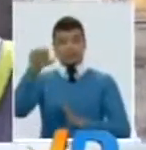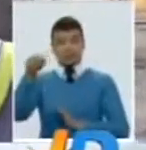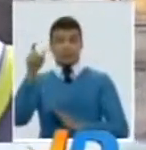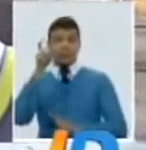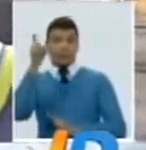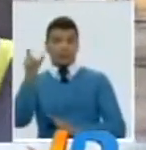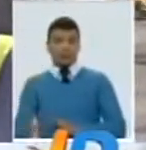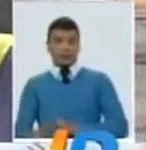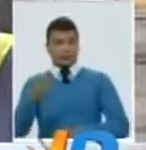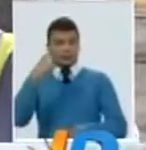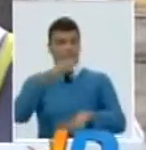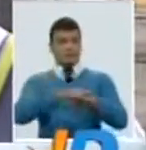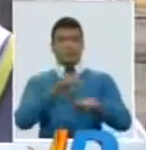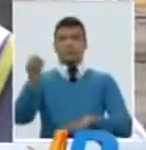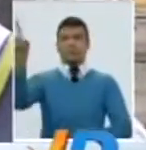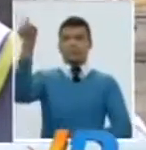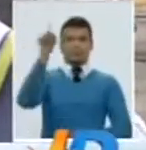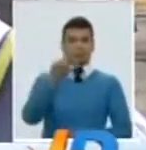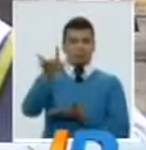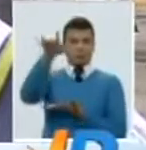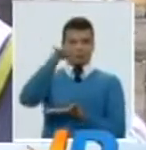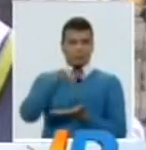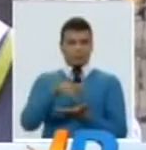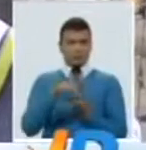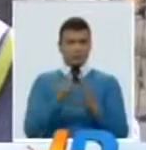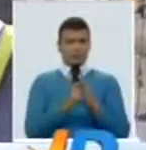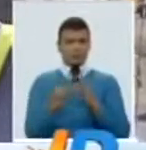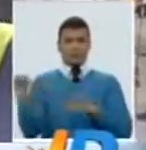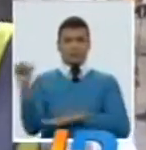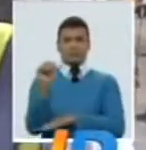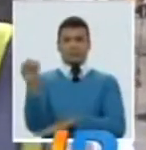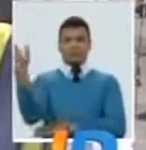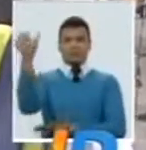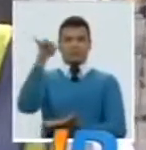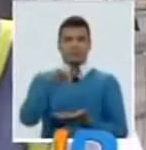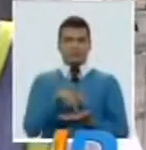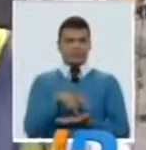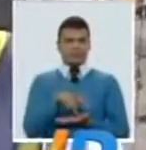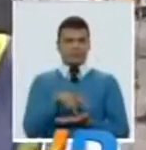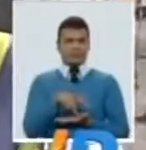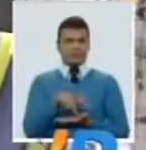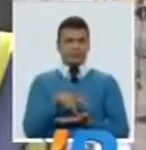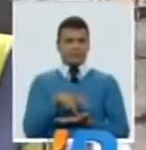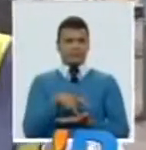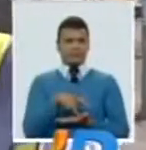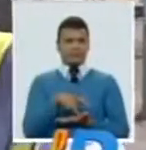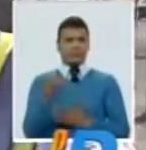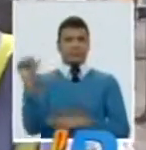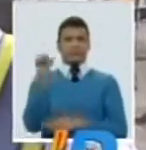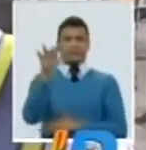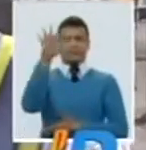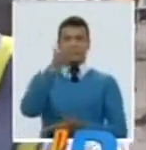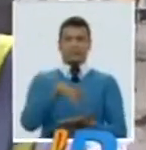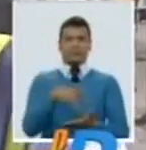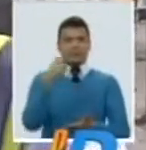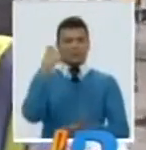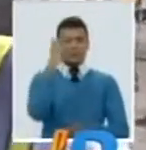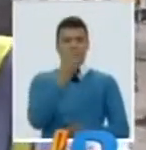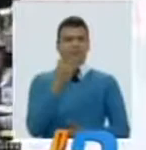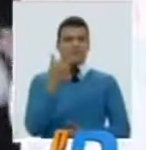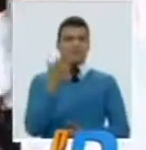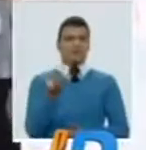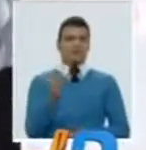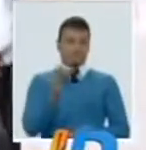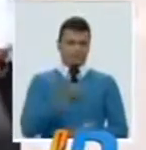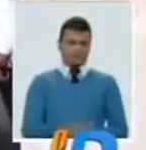pues, él se presenta en el momento, pero también llega en un vehículo, conduciendo un vehículo. Se presenció, se le solicita la prueba, le sale grado